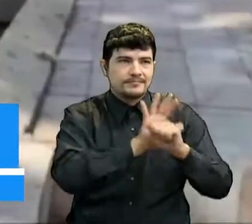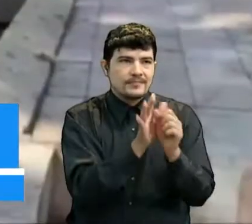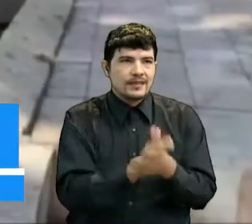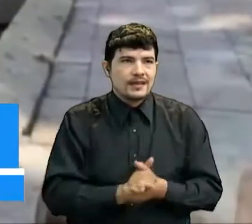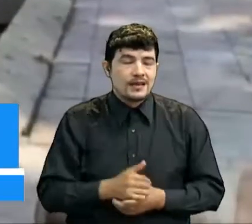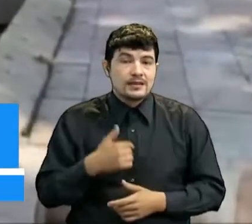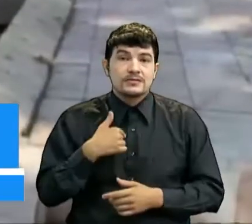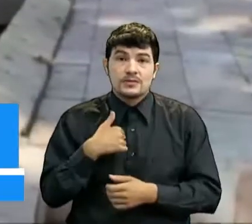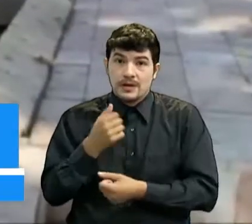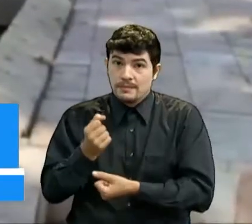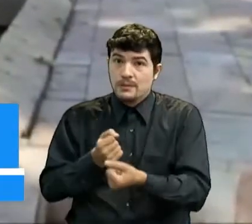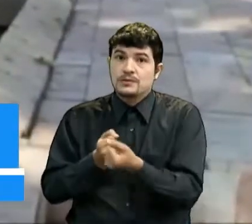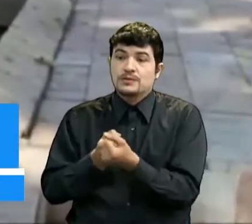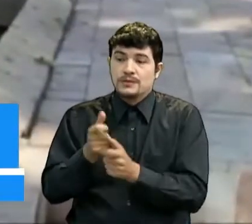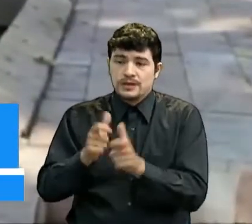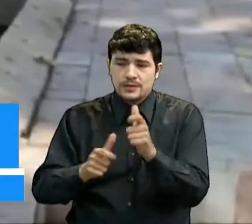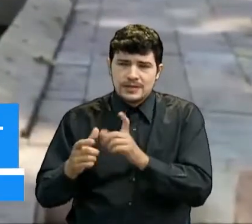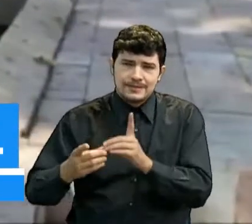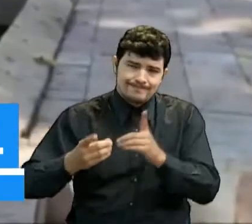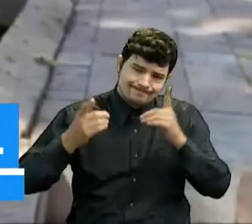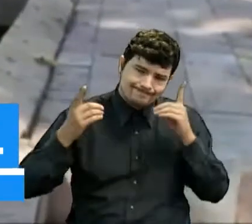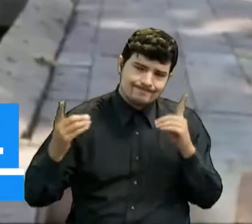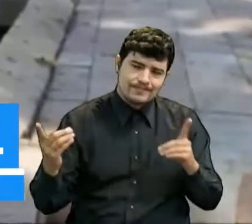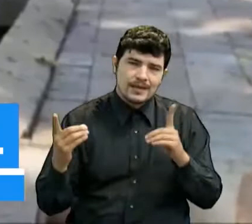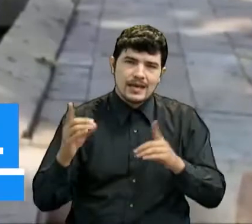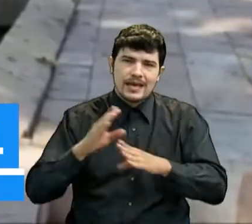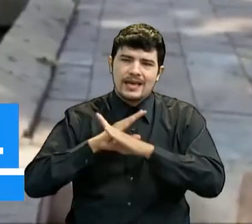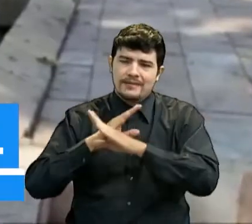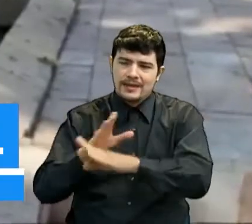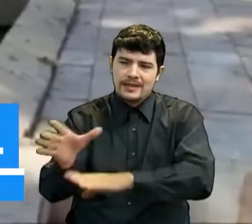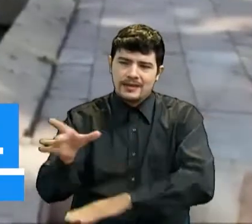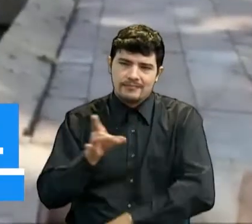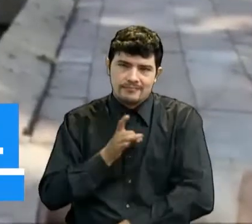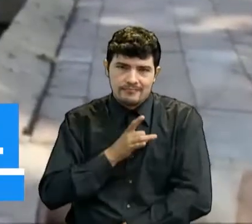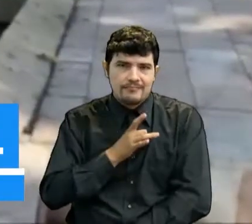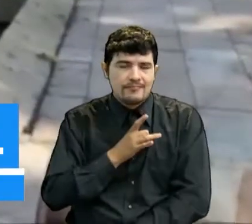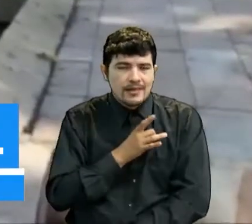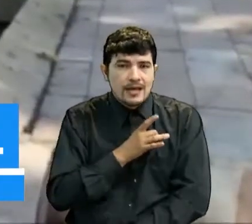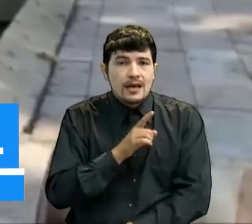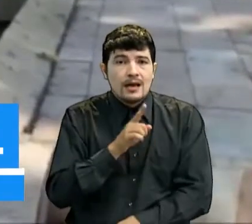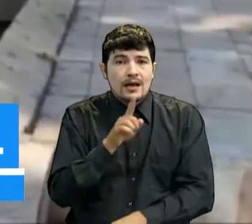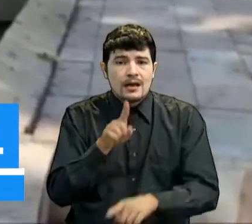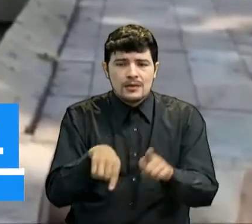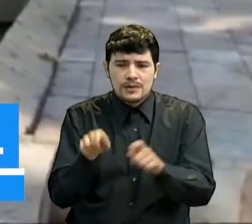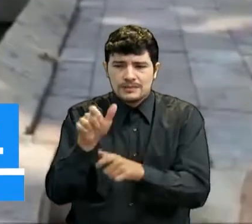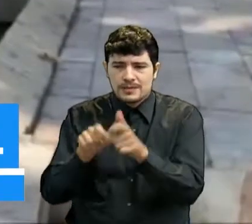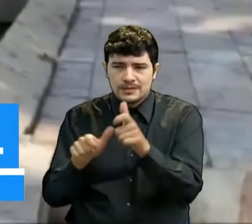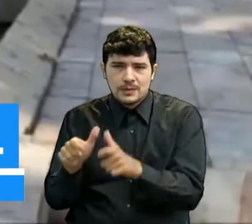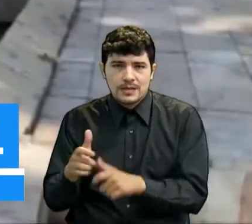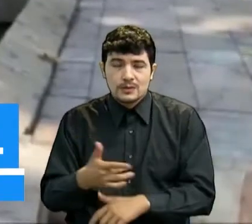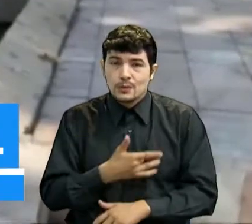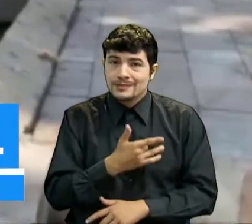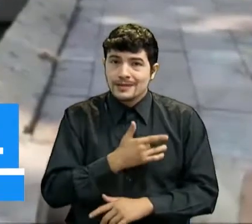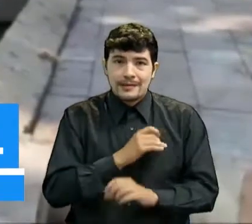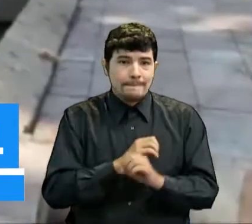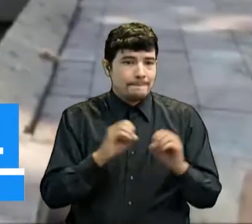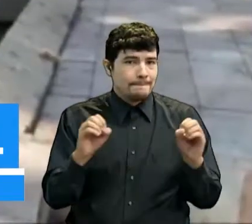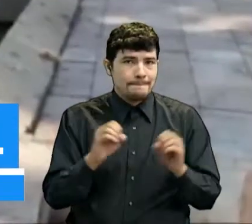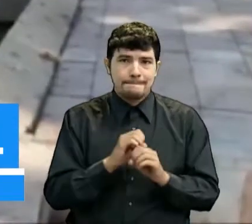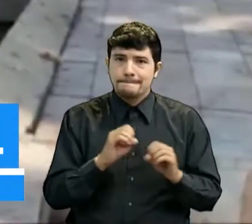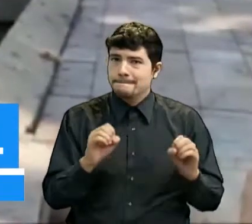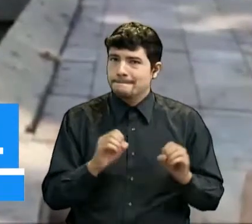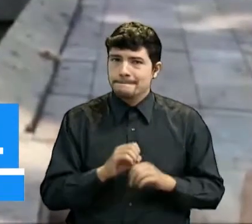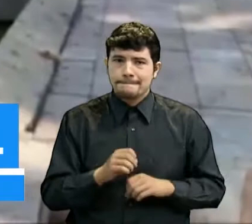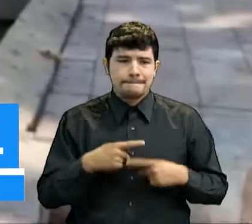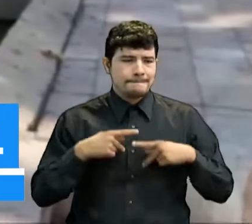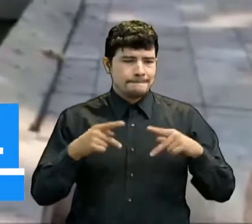mantenga el distanciamiento social para que la gente evite el contagio. Y puede que haya gente que no presente síntomas o no se afecte por el